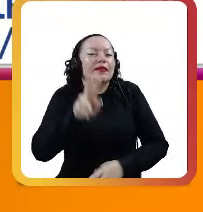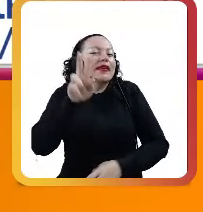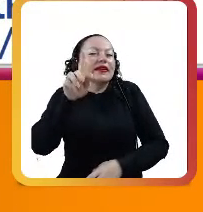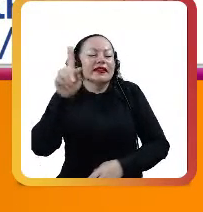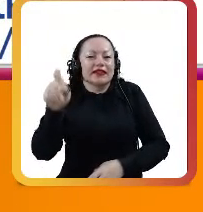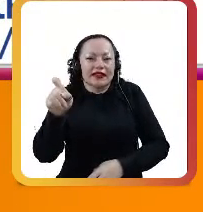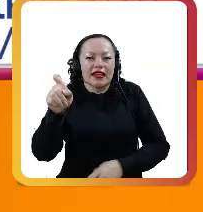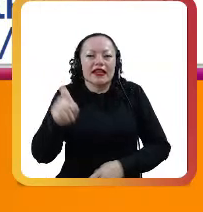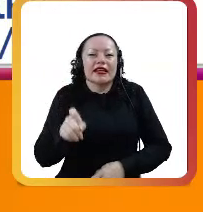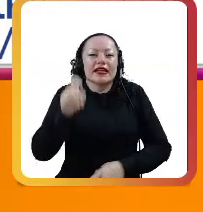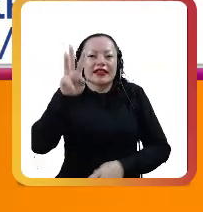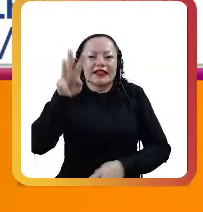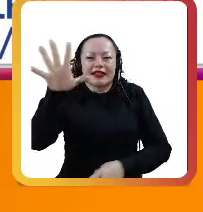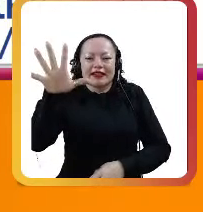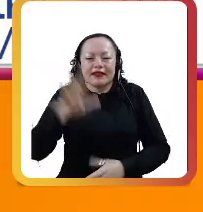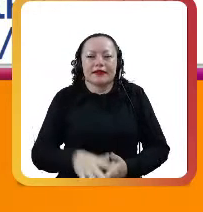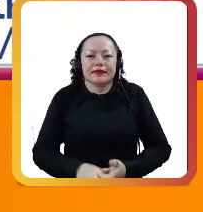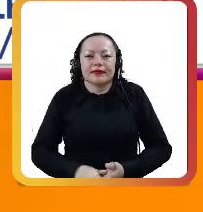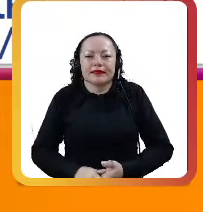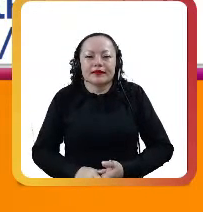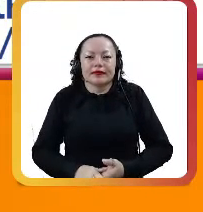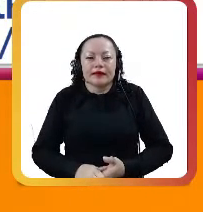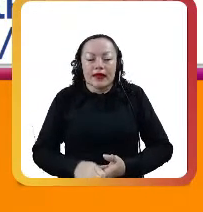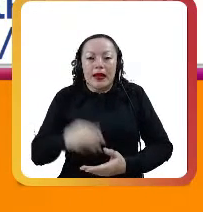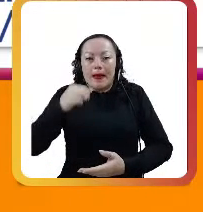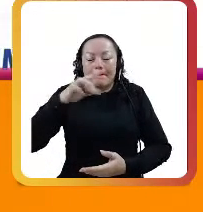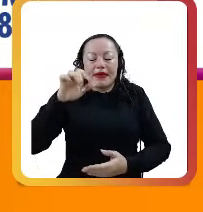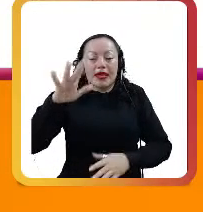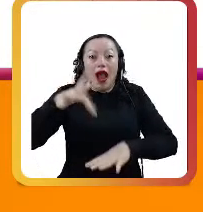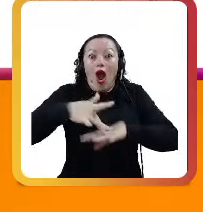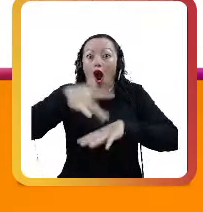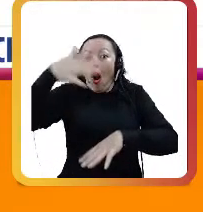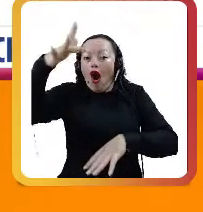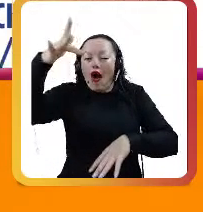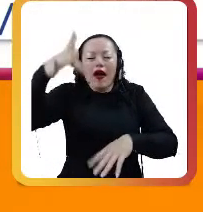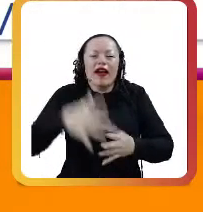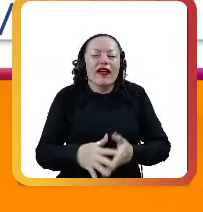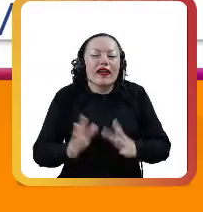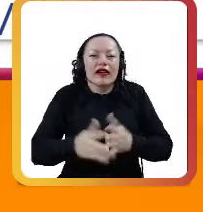26-35, 2-6-3-5. El Pijao Oro,